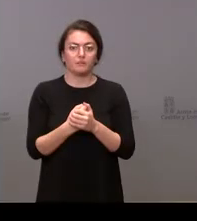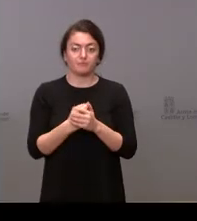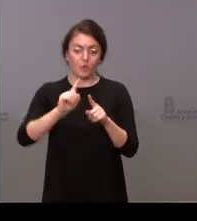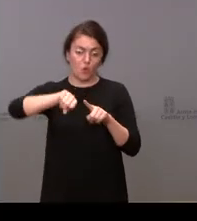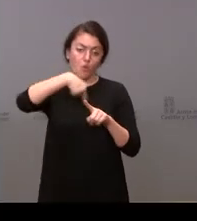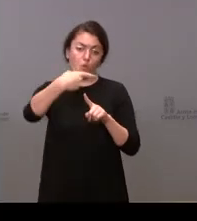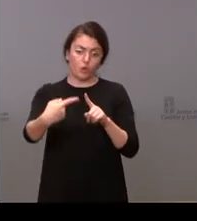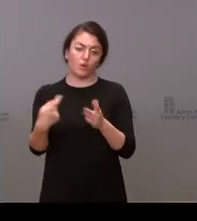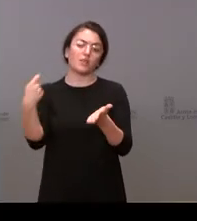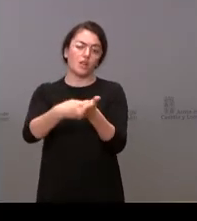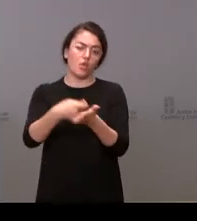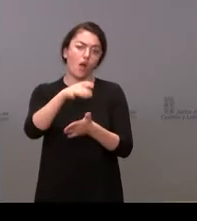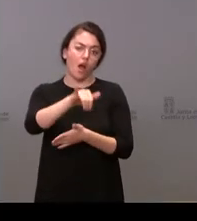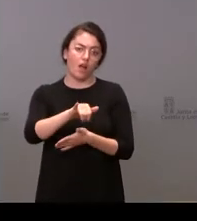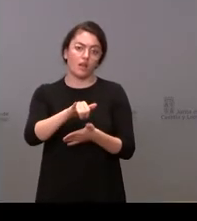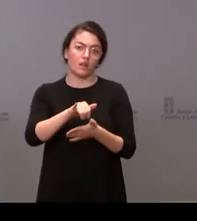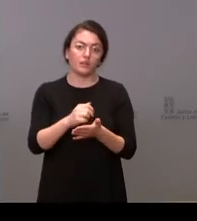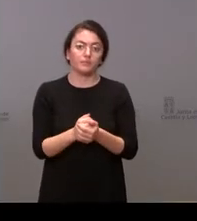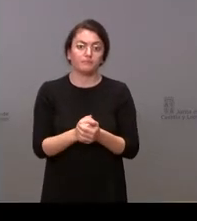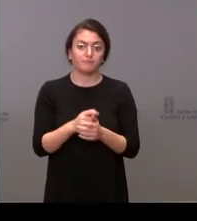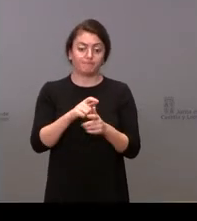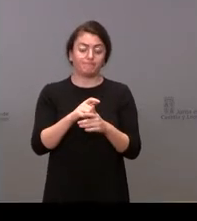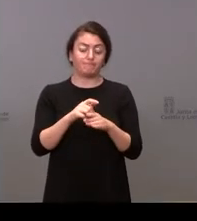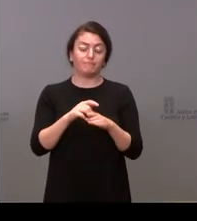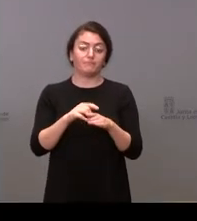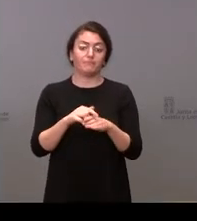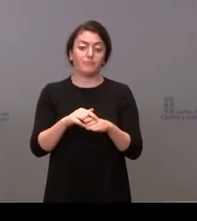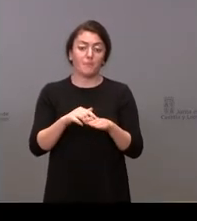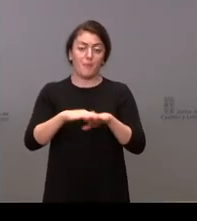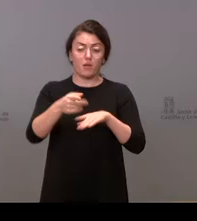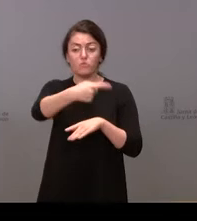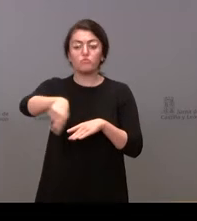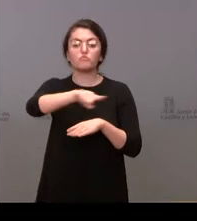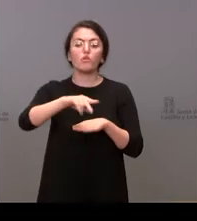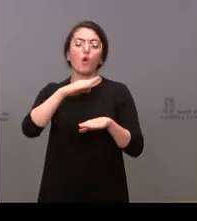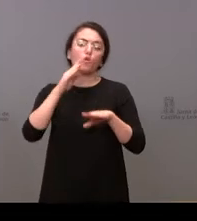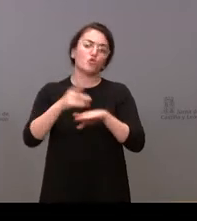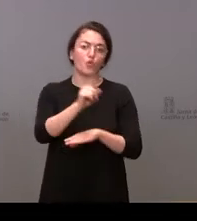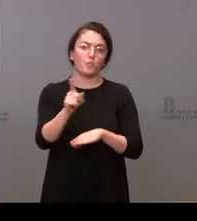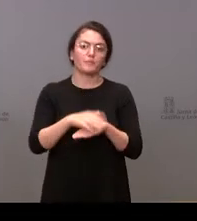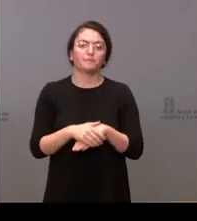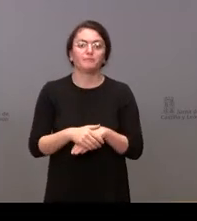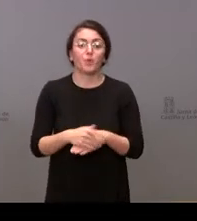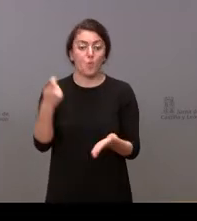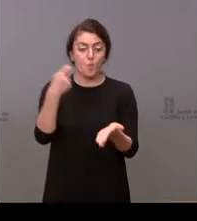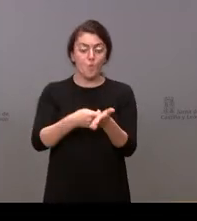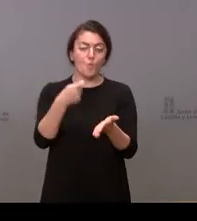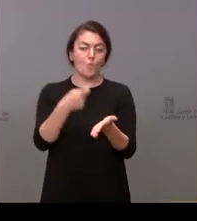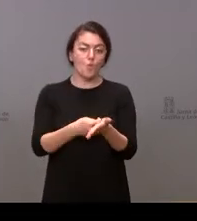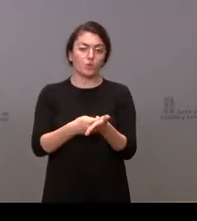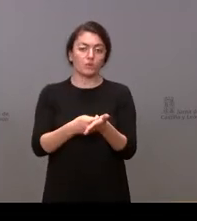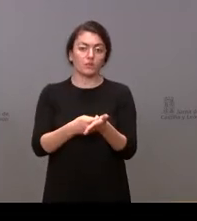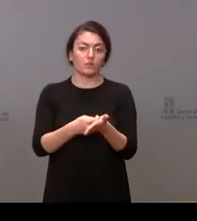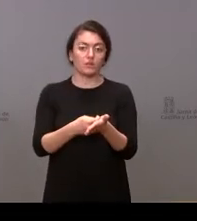con unas sanciones para aquellos que son responsables y incumplen estas obligaciones. Las multas coercitivas en principio están